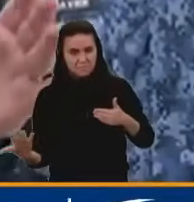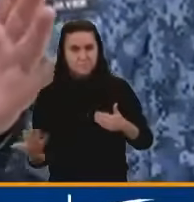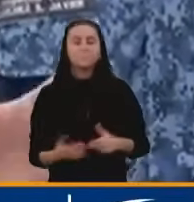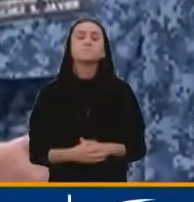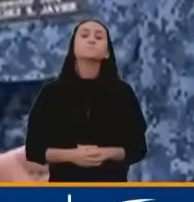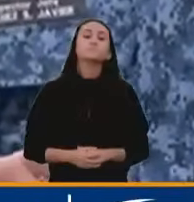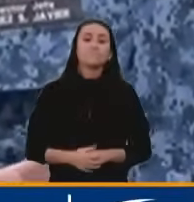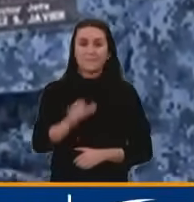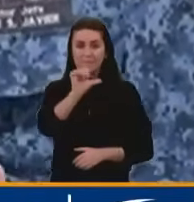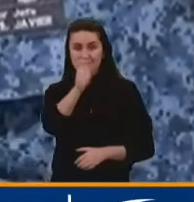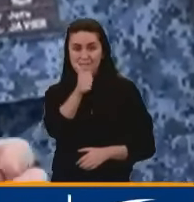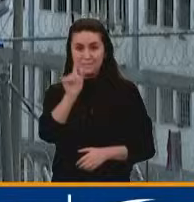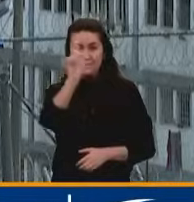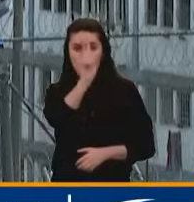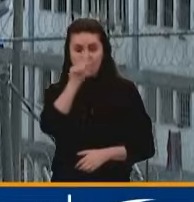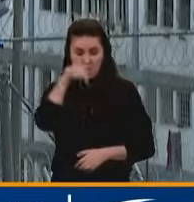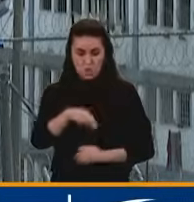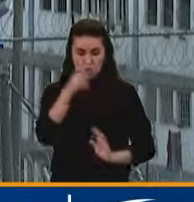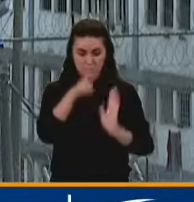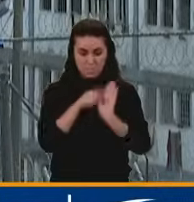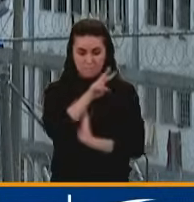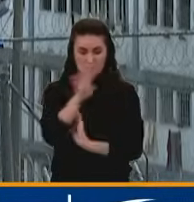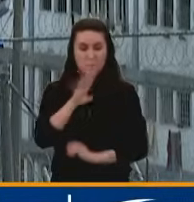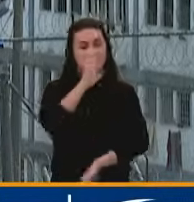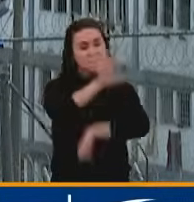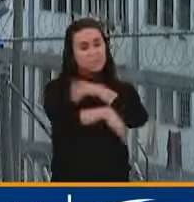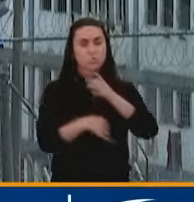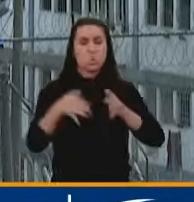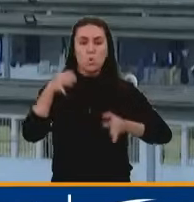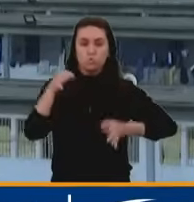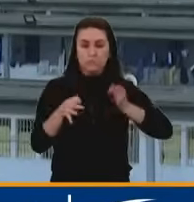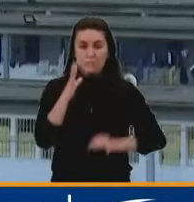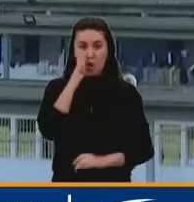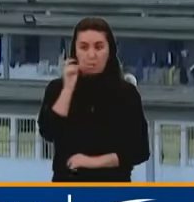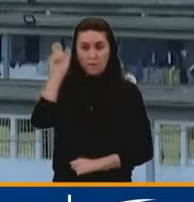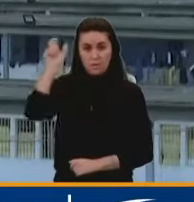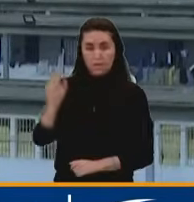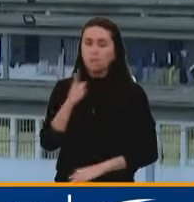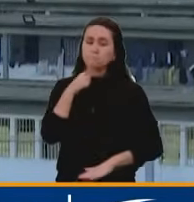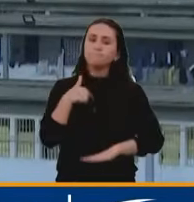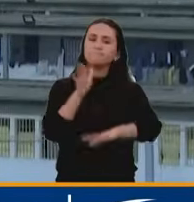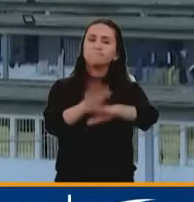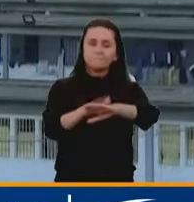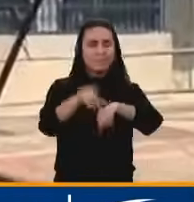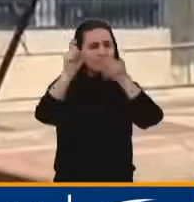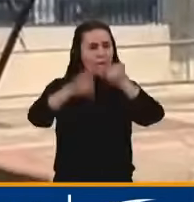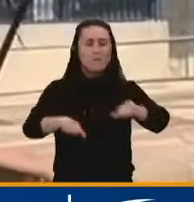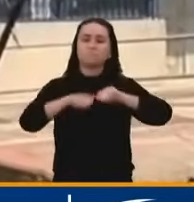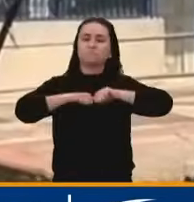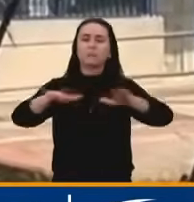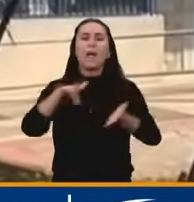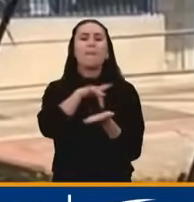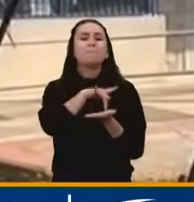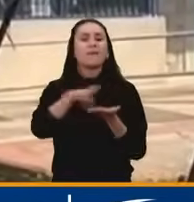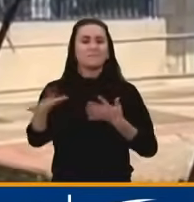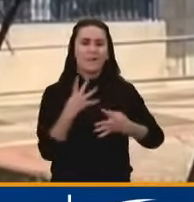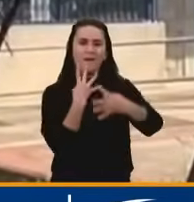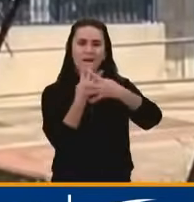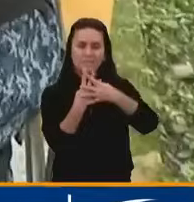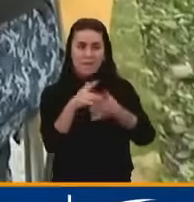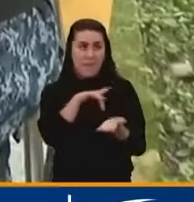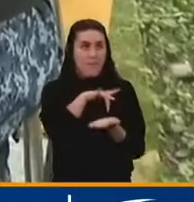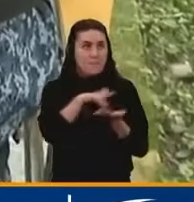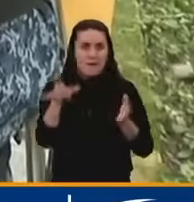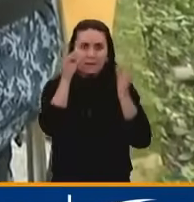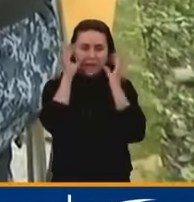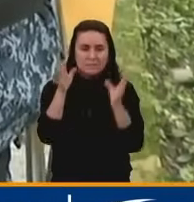fue el 10 de febrero de este año que el ministro de Justicia nestor Osuna solicitó emergencia carcelaria en Colombia en sus propias palabras para